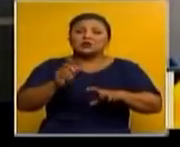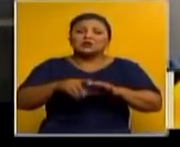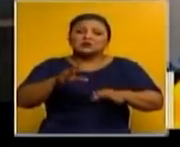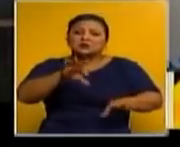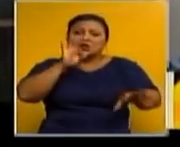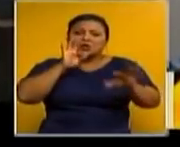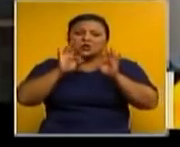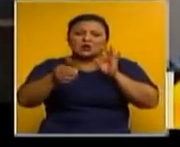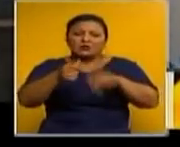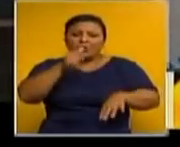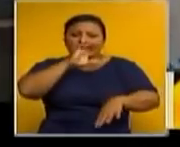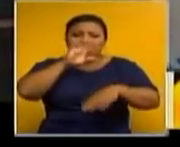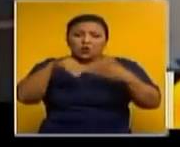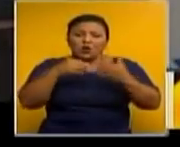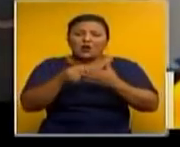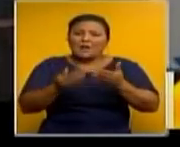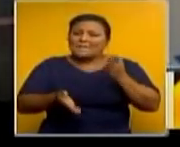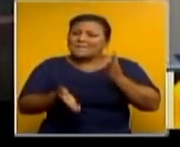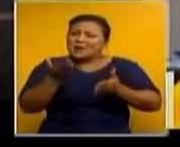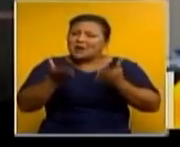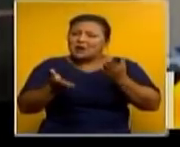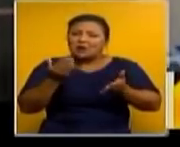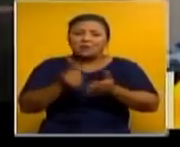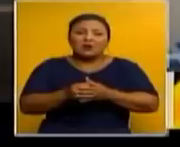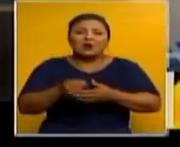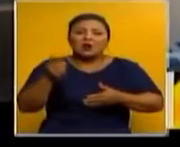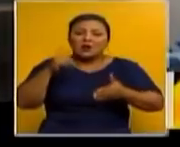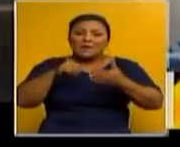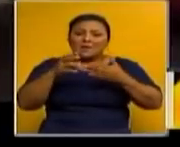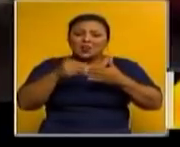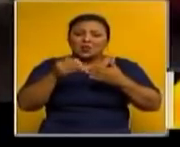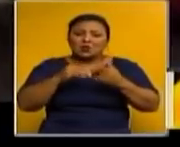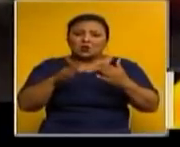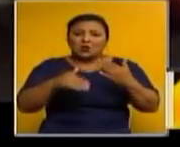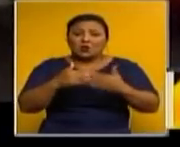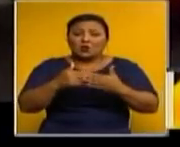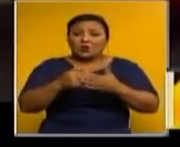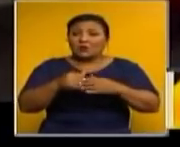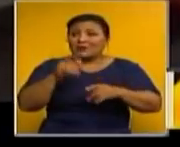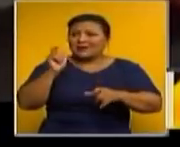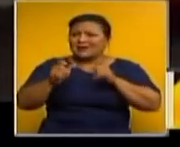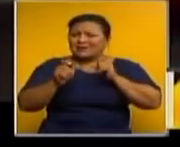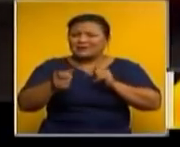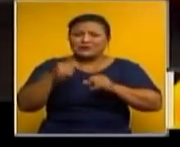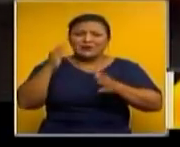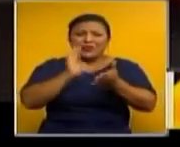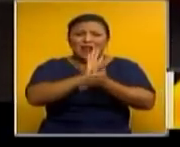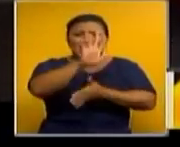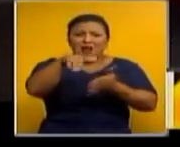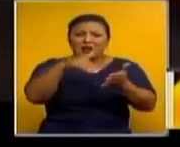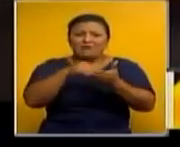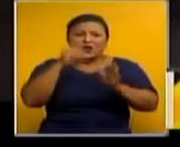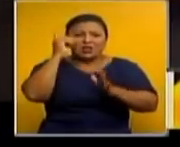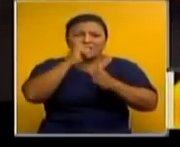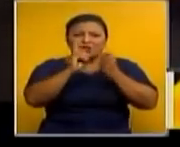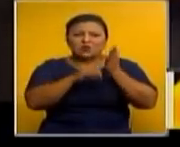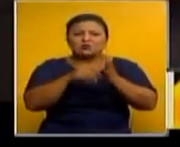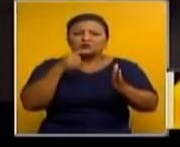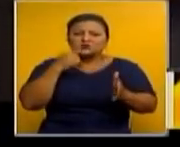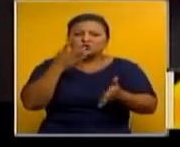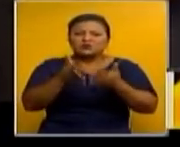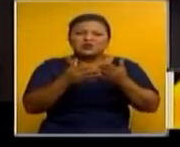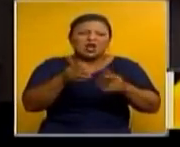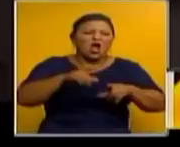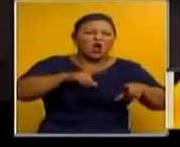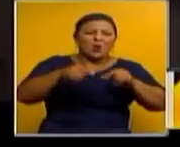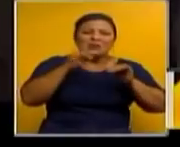sujetas a fiscalización y la cantidad aproximada de $1,000 entre billetes y monedas. Que la gente del barrio los denunció, pues hicieron de un sitio de